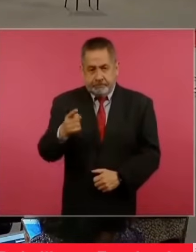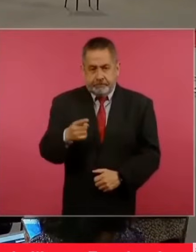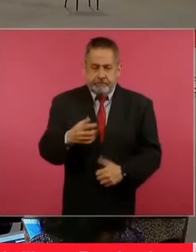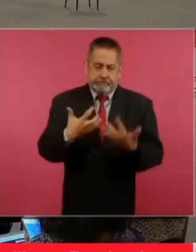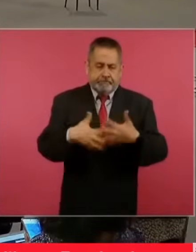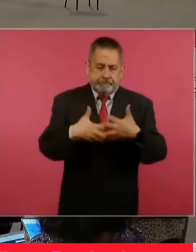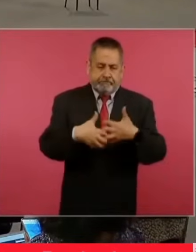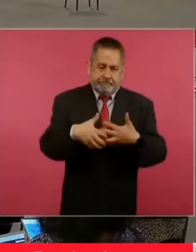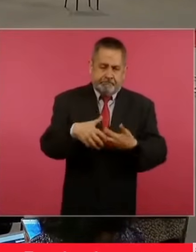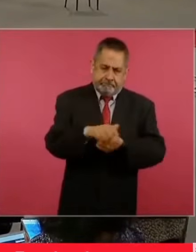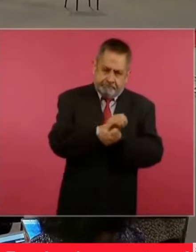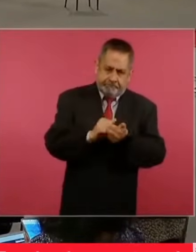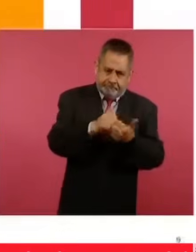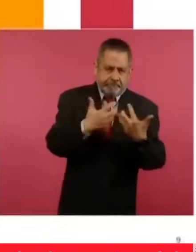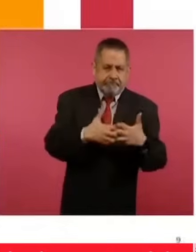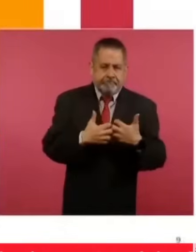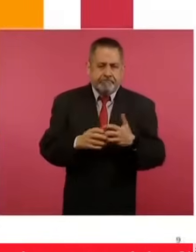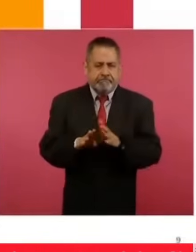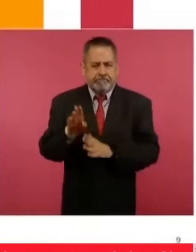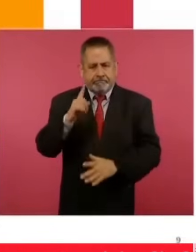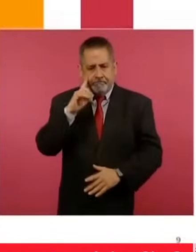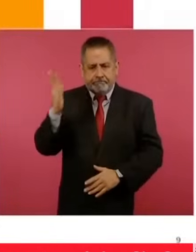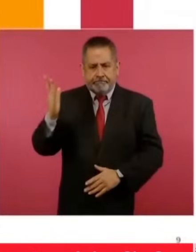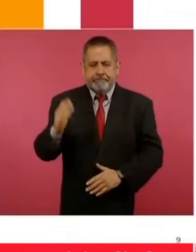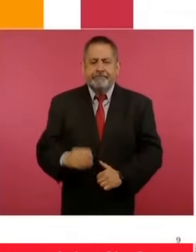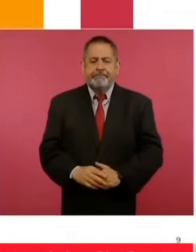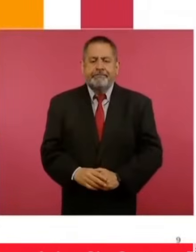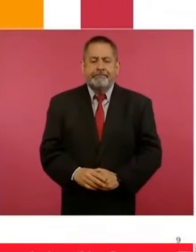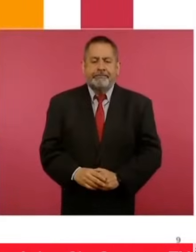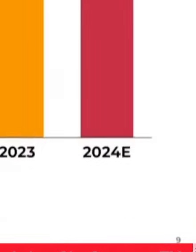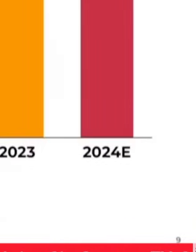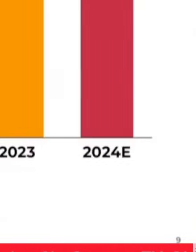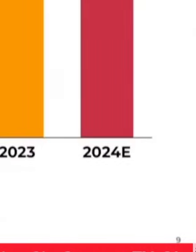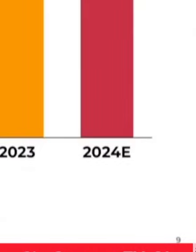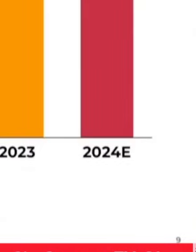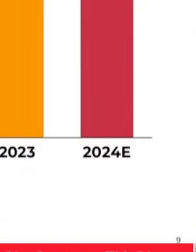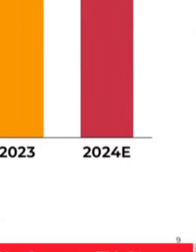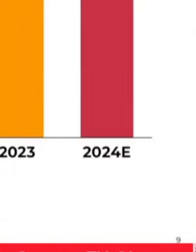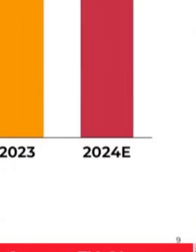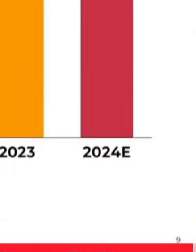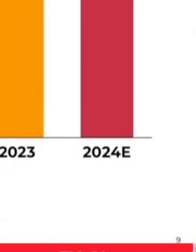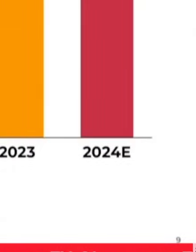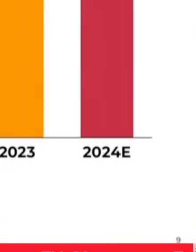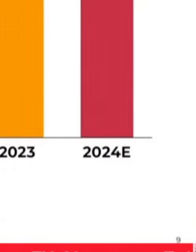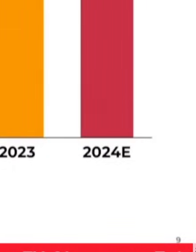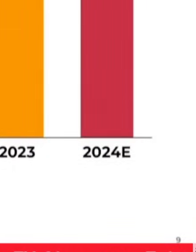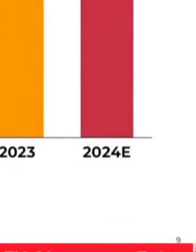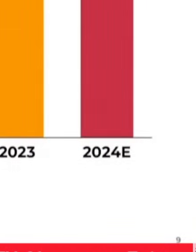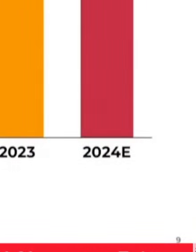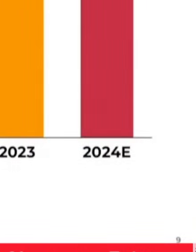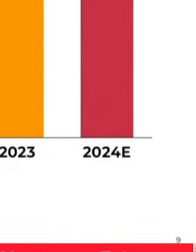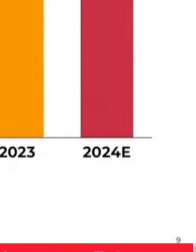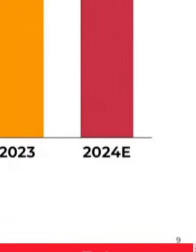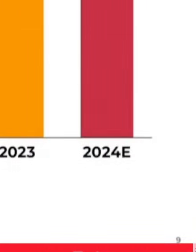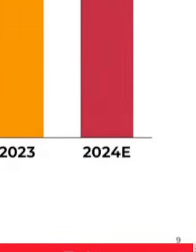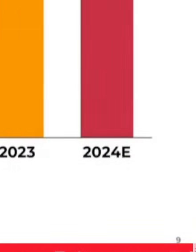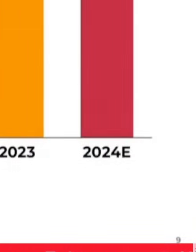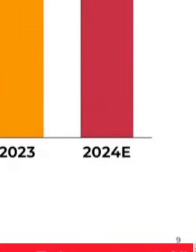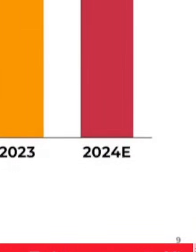producción de líquidos que nos pidió el señor presidente. ¿Cuánto necesitamos para